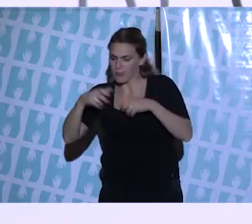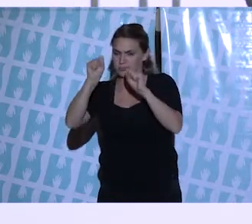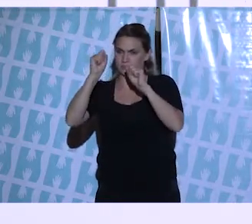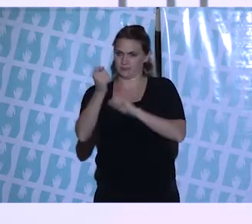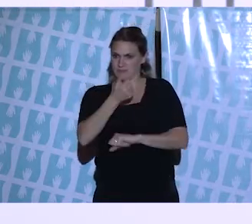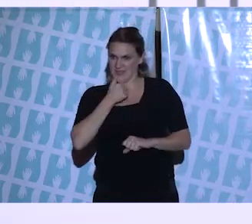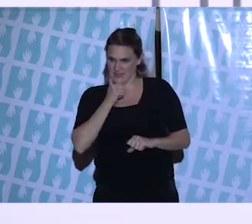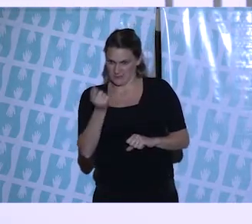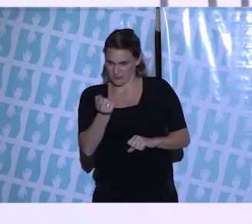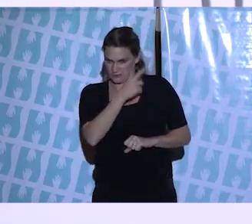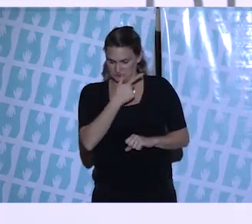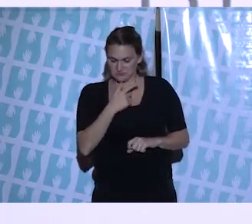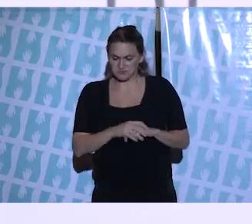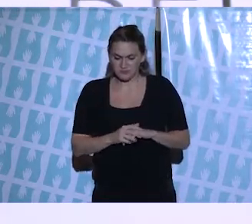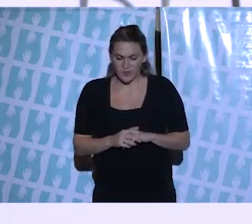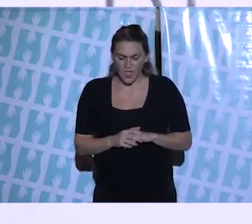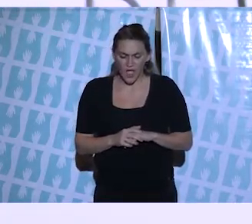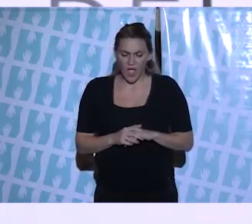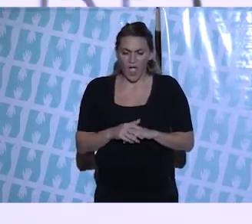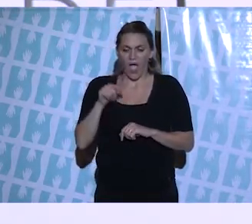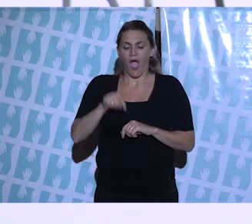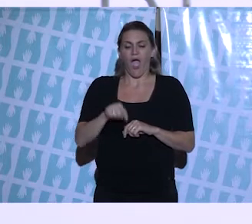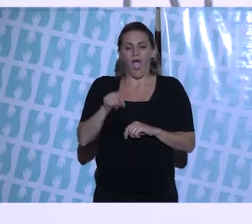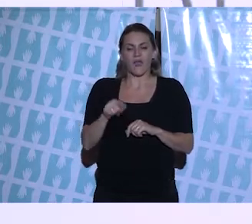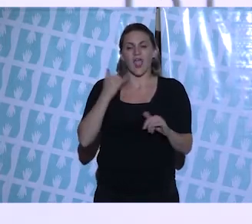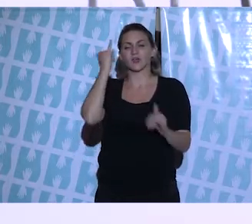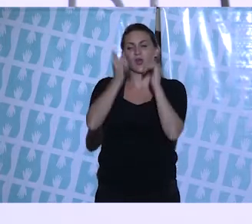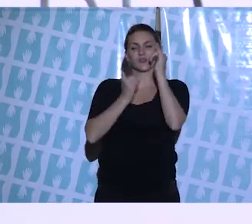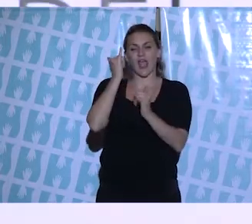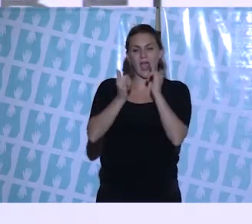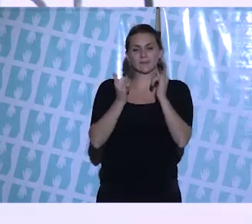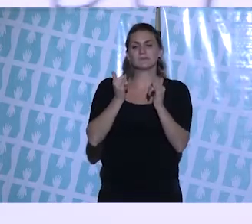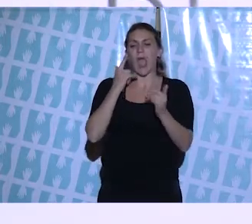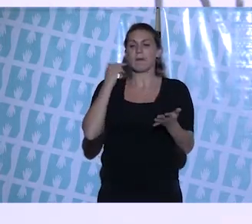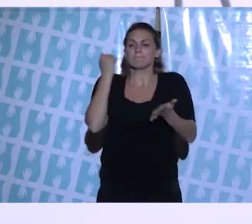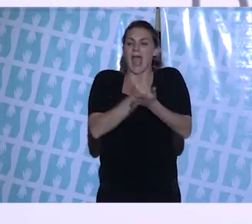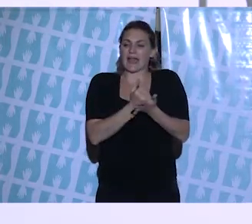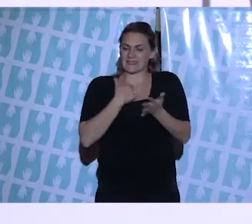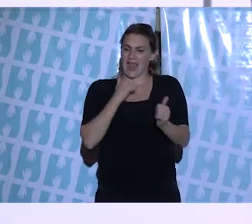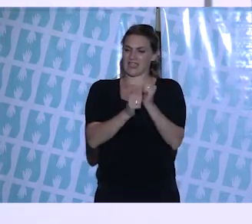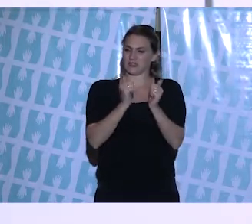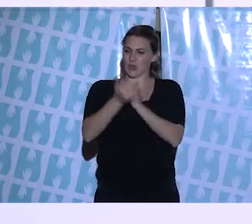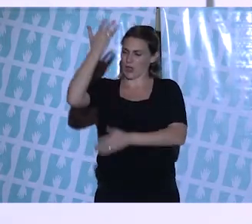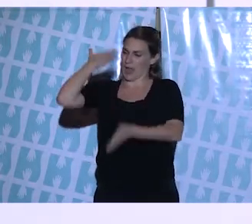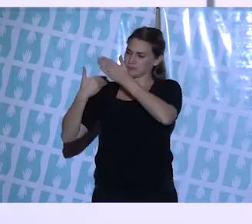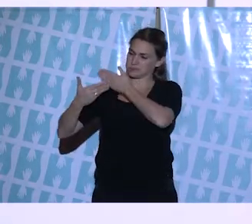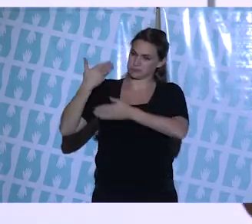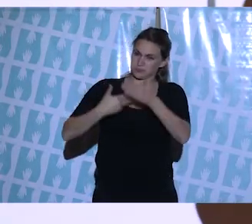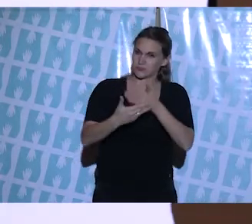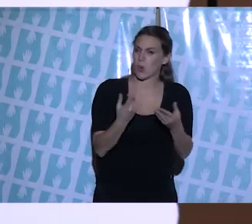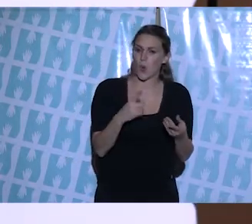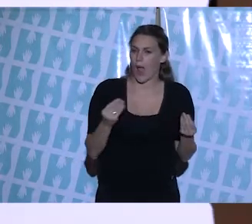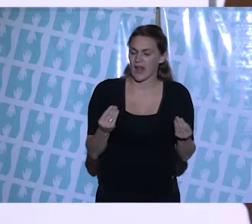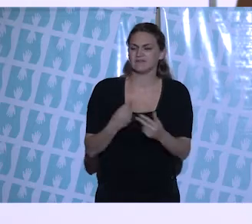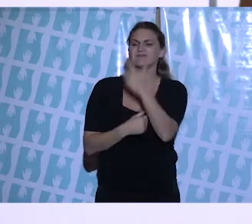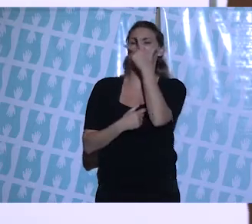históricos, yo quiero detenerme en algunos otros, y particularmente en 3 hitos